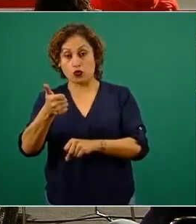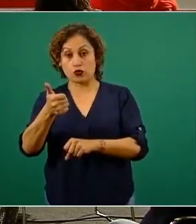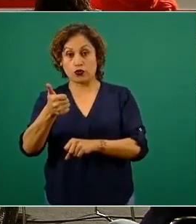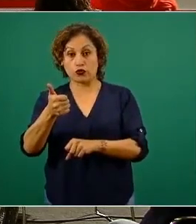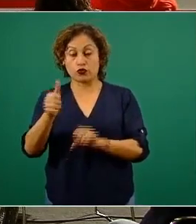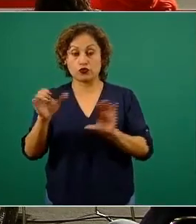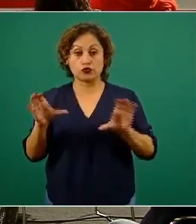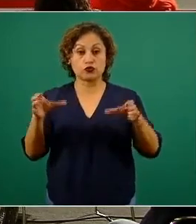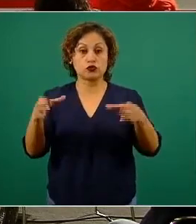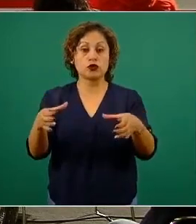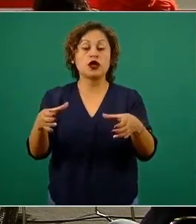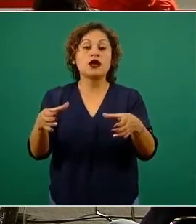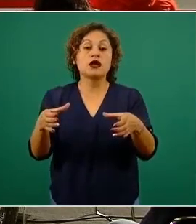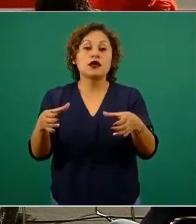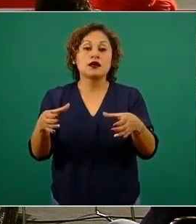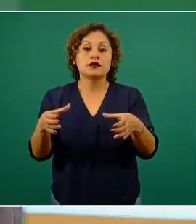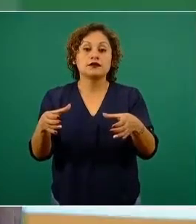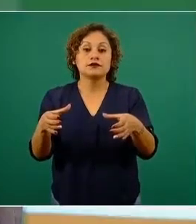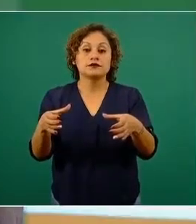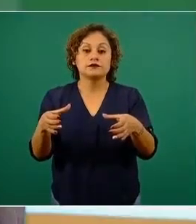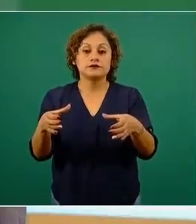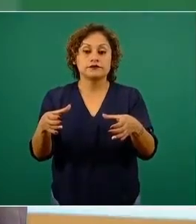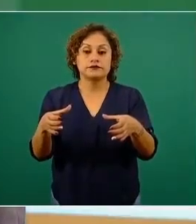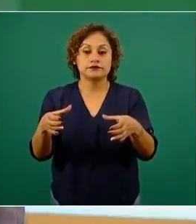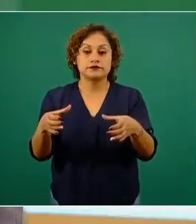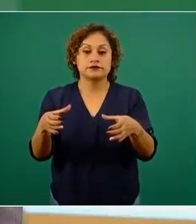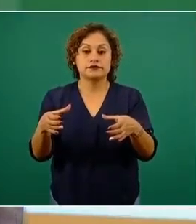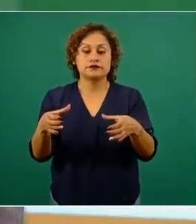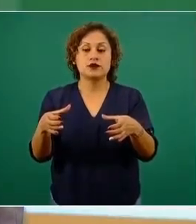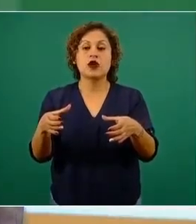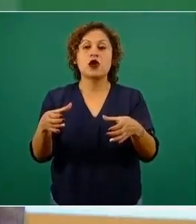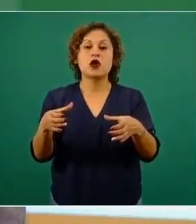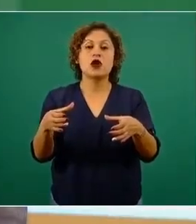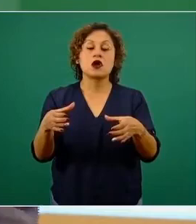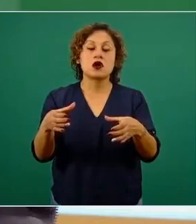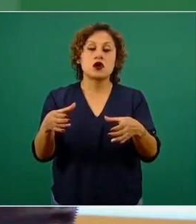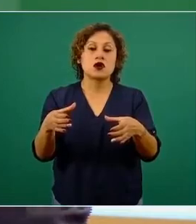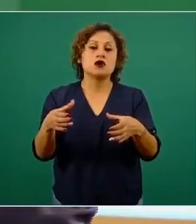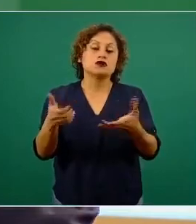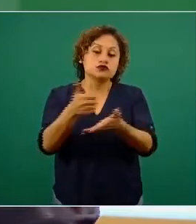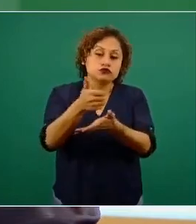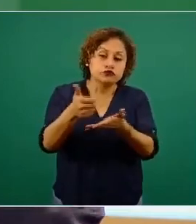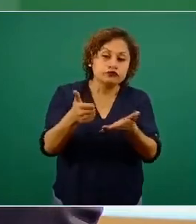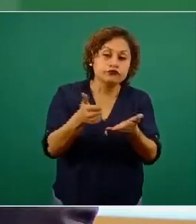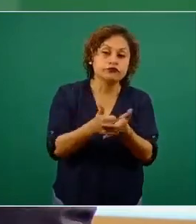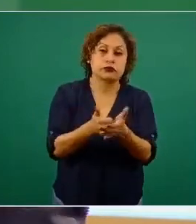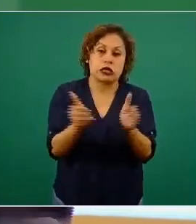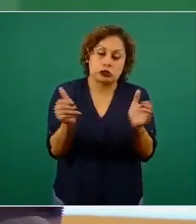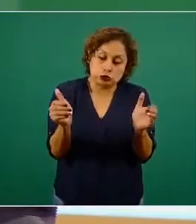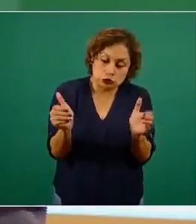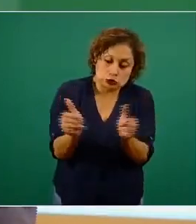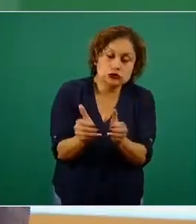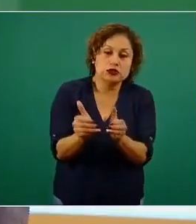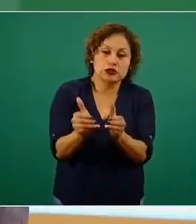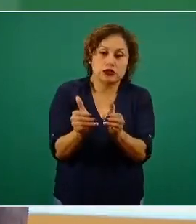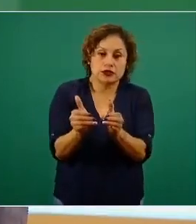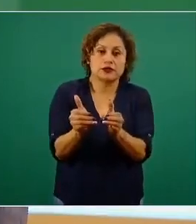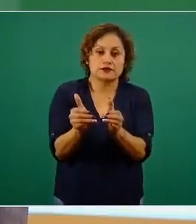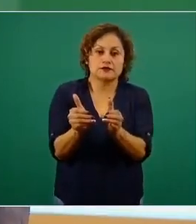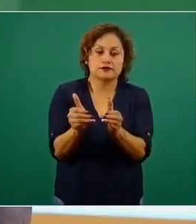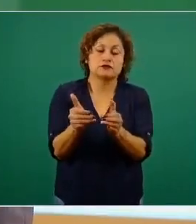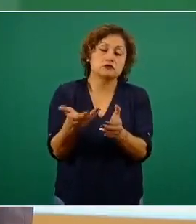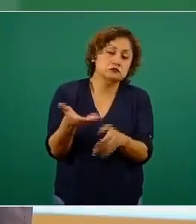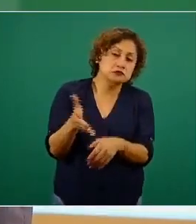zonas urbanas, pequeñas y medianas, donde reside cerca de